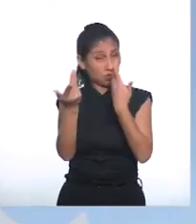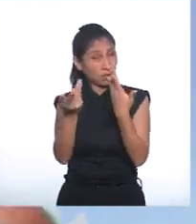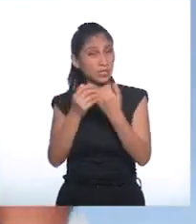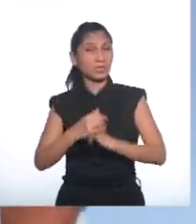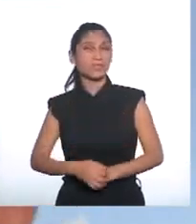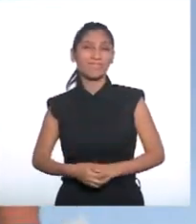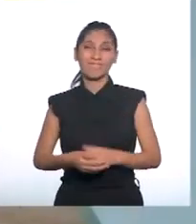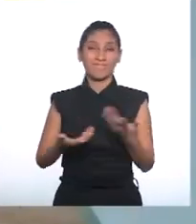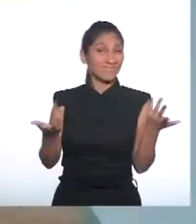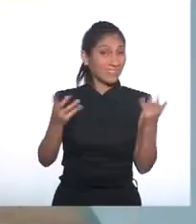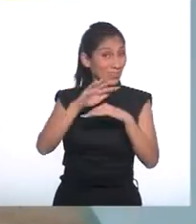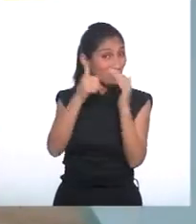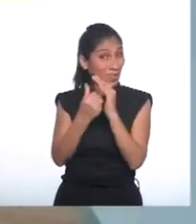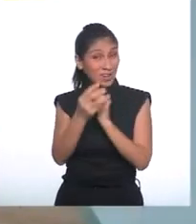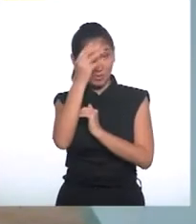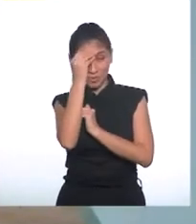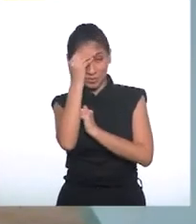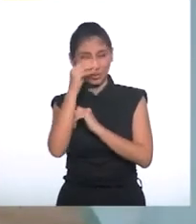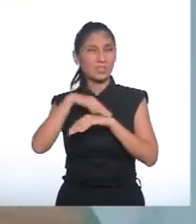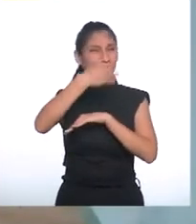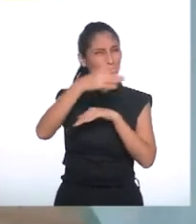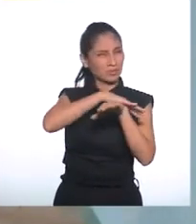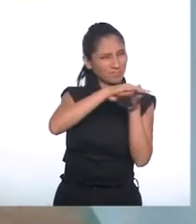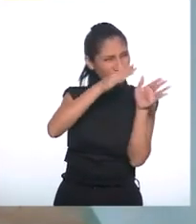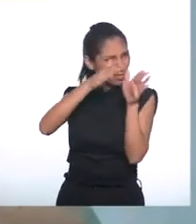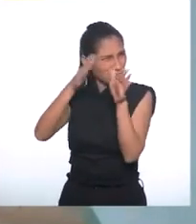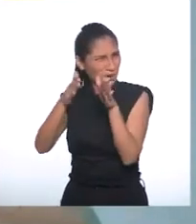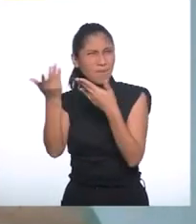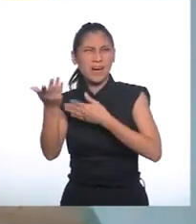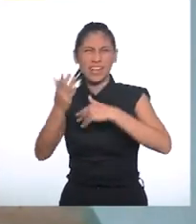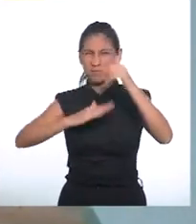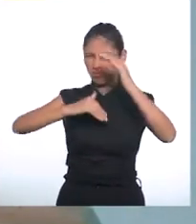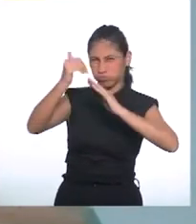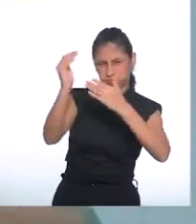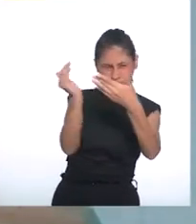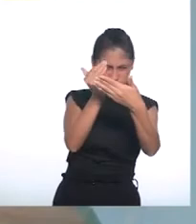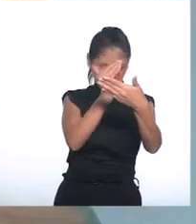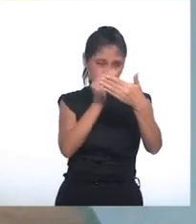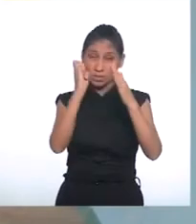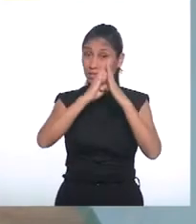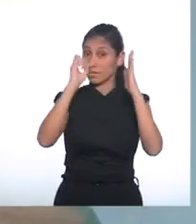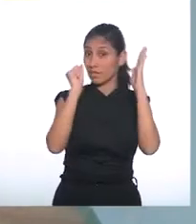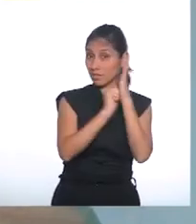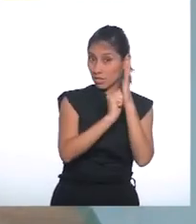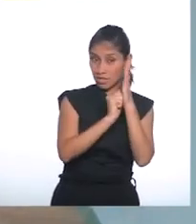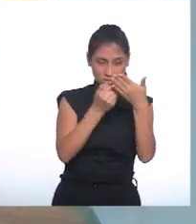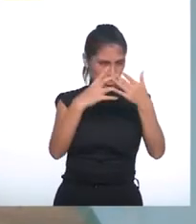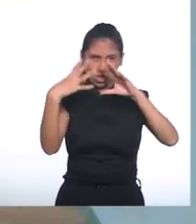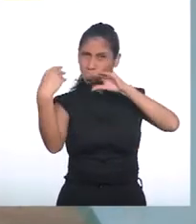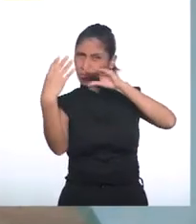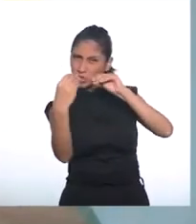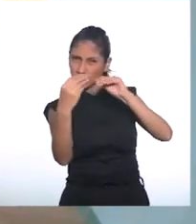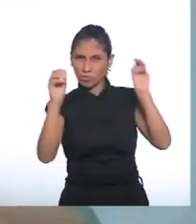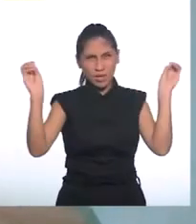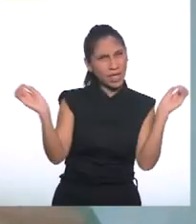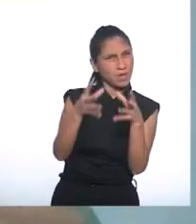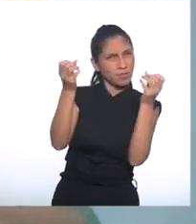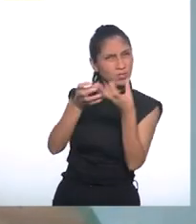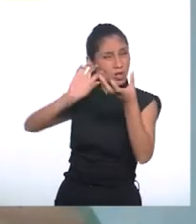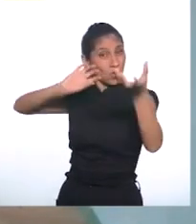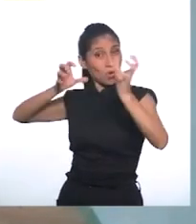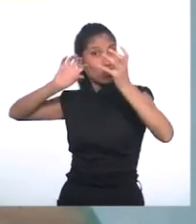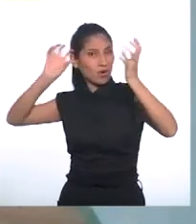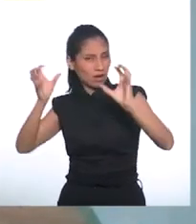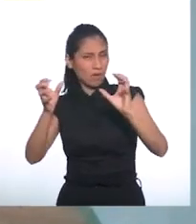entonces, nos preparamos para construir estrategias de comunicación para impulsar un cambio en nuestras acciones